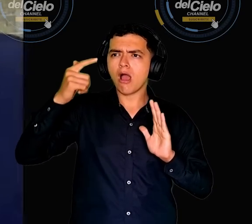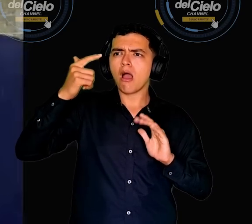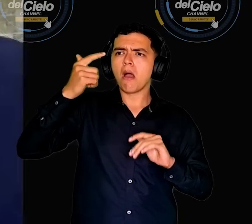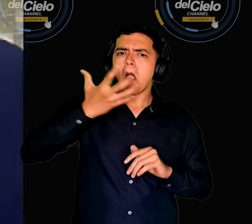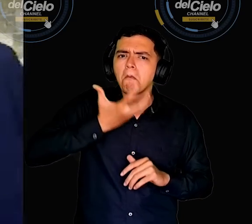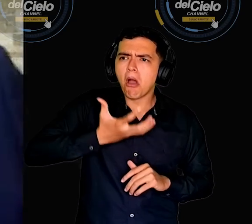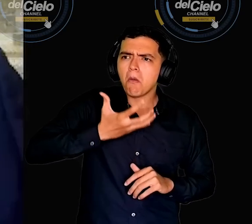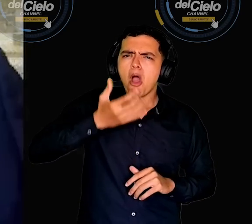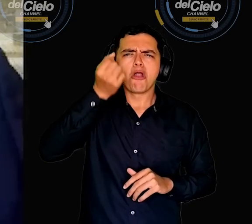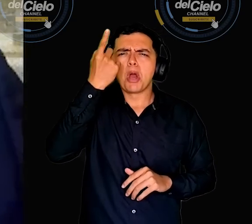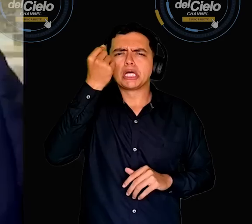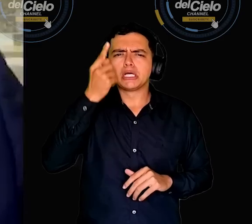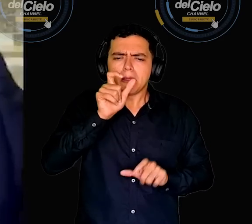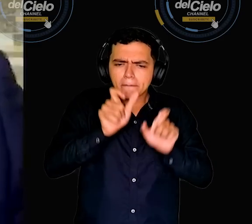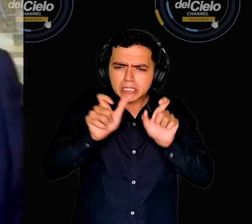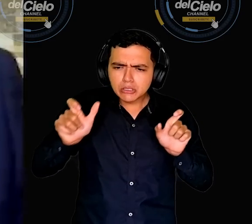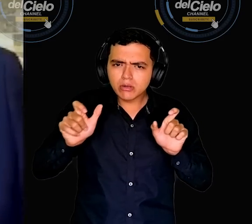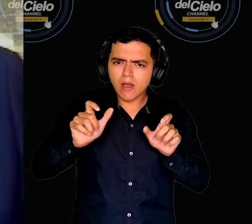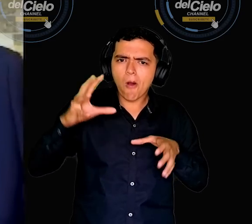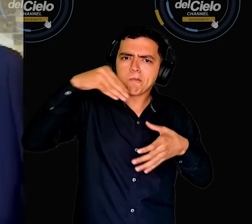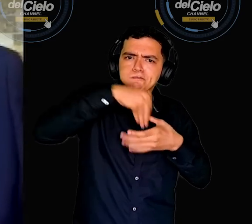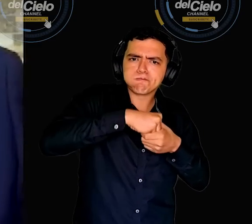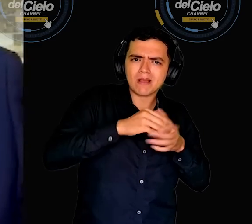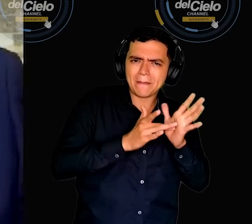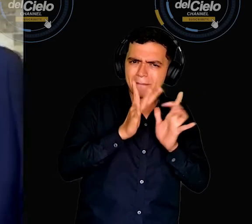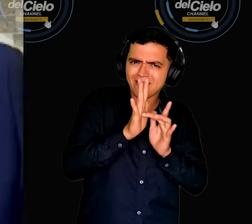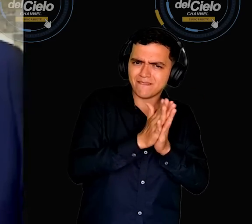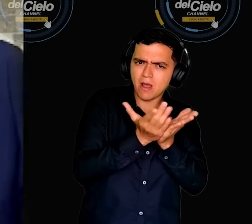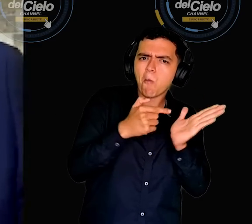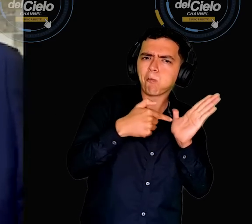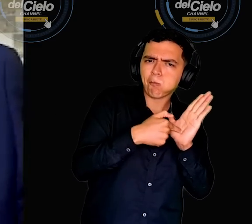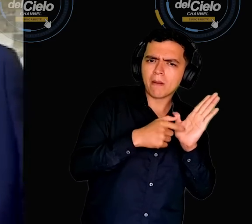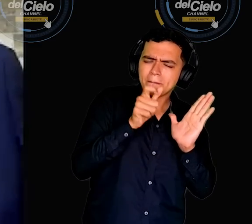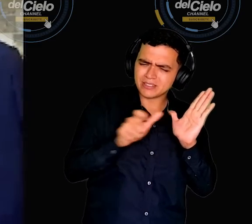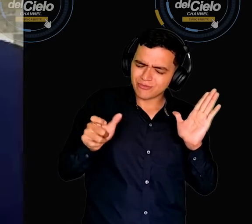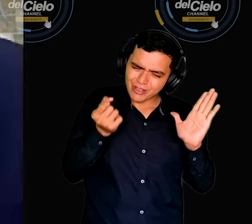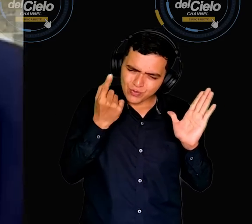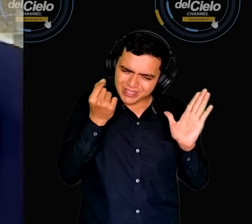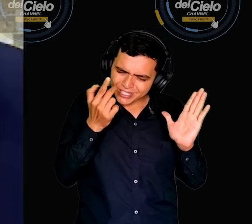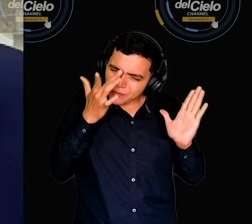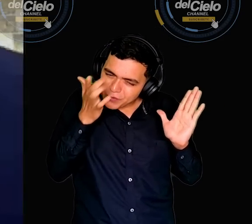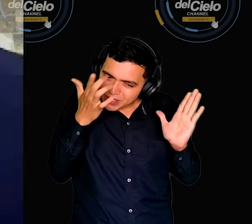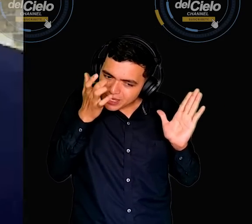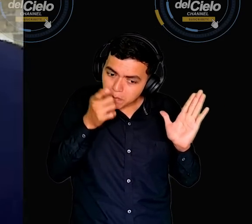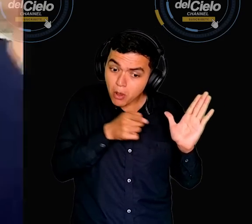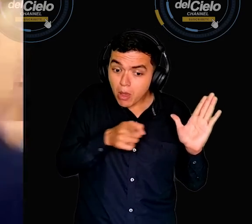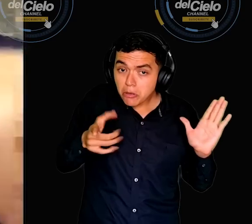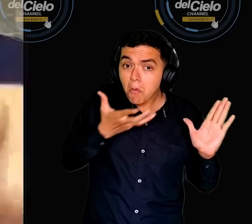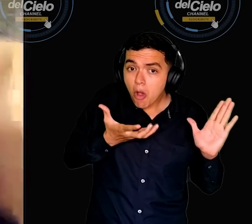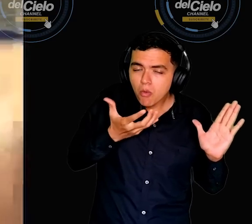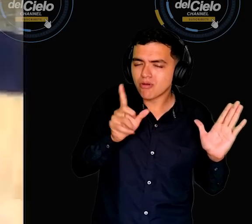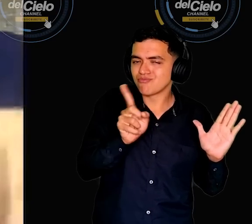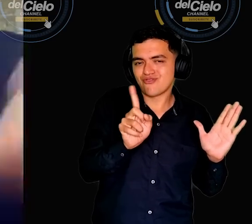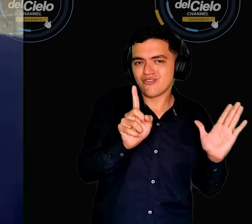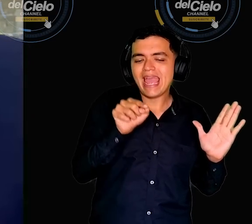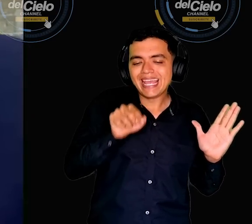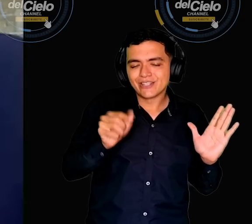quien confiaba mucho. Porque en la Biblia dice que Abraham iba a clavar el cuchillo a su hijo porque estaba